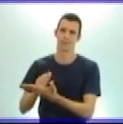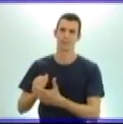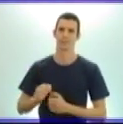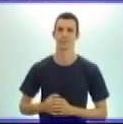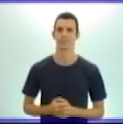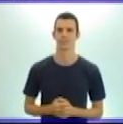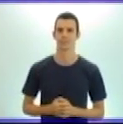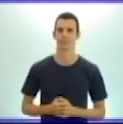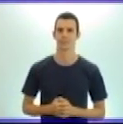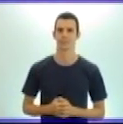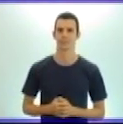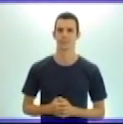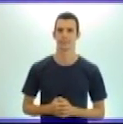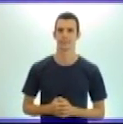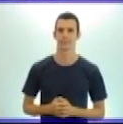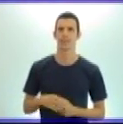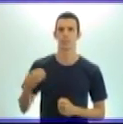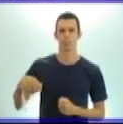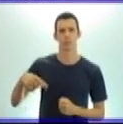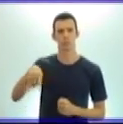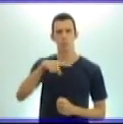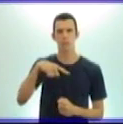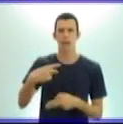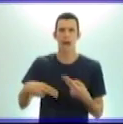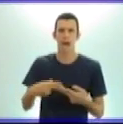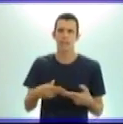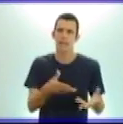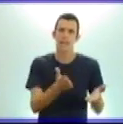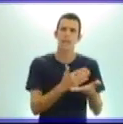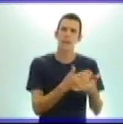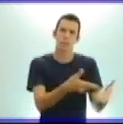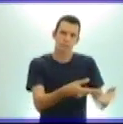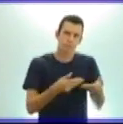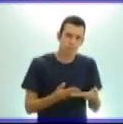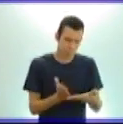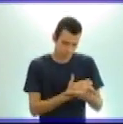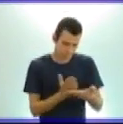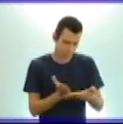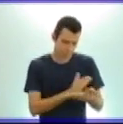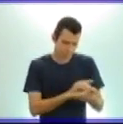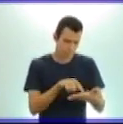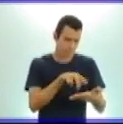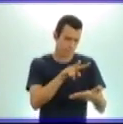texto y vamos a dar lectura a las mismas.